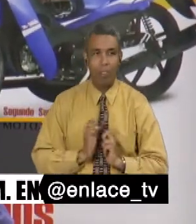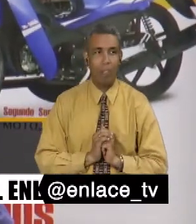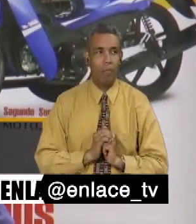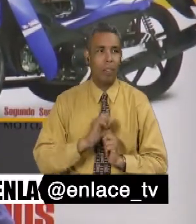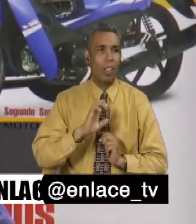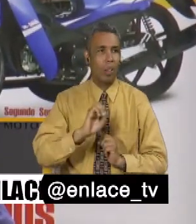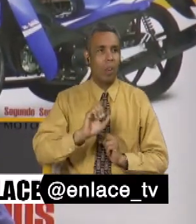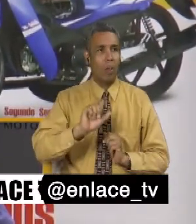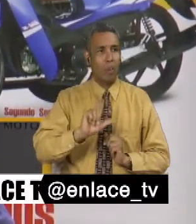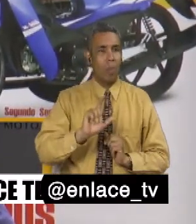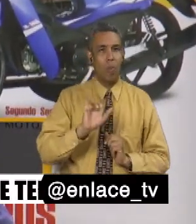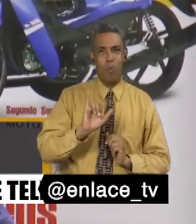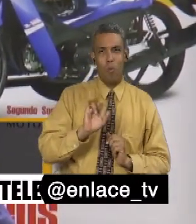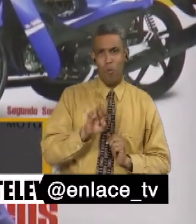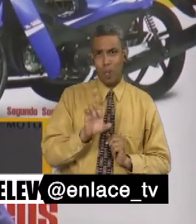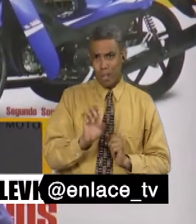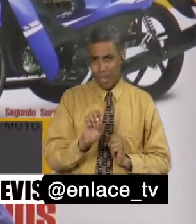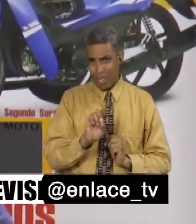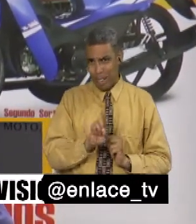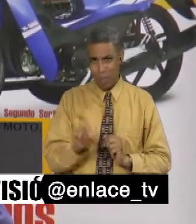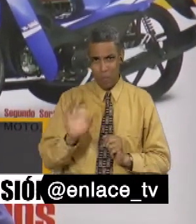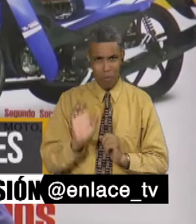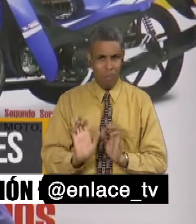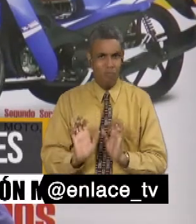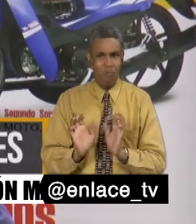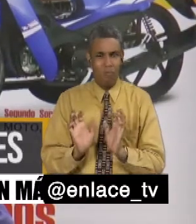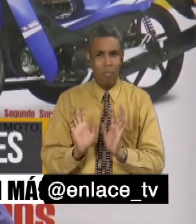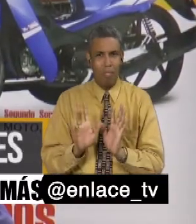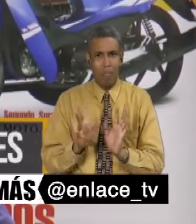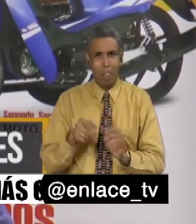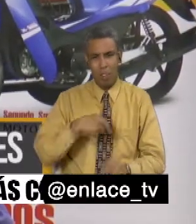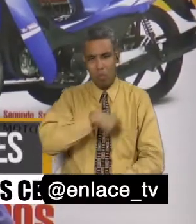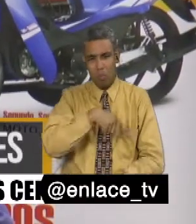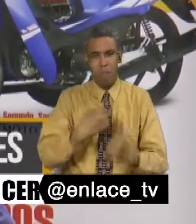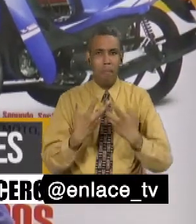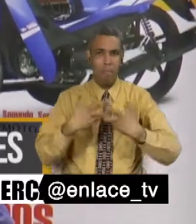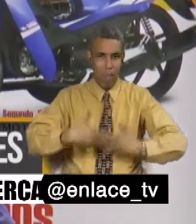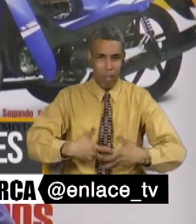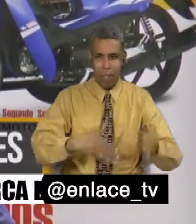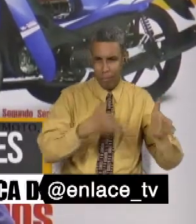protege y premia tu fidelidad. ¿Qué consiste? Consiste en